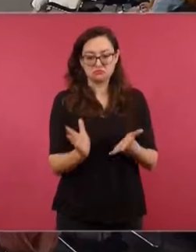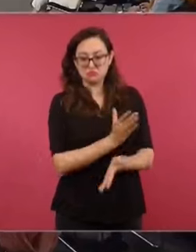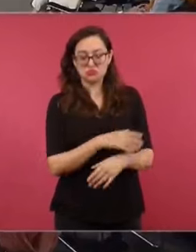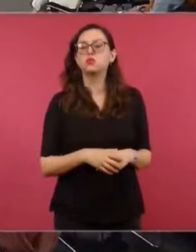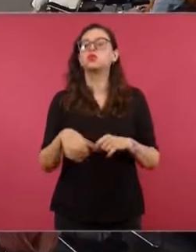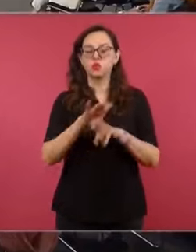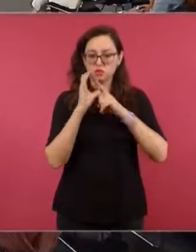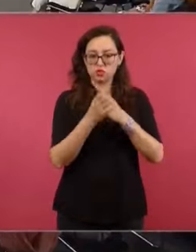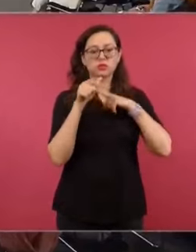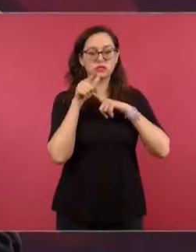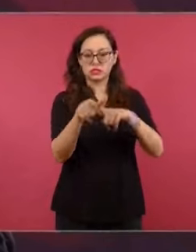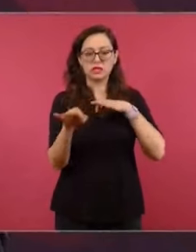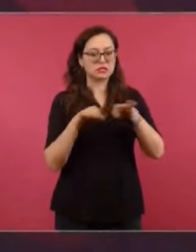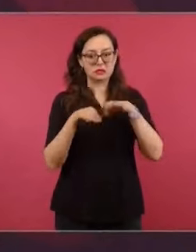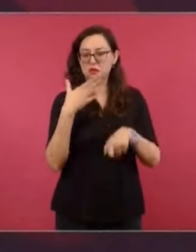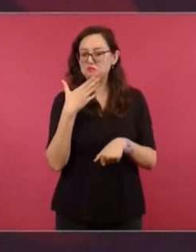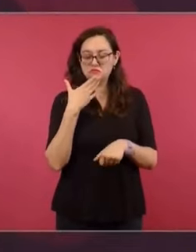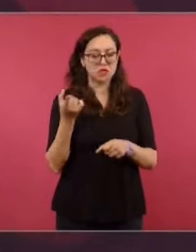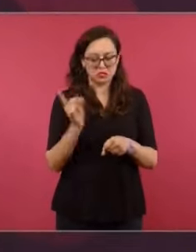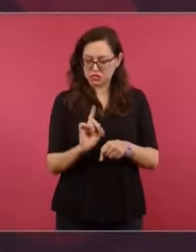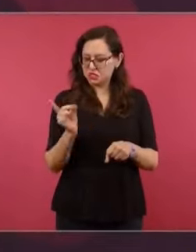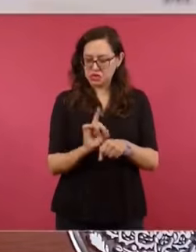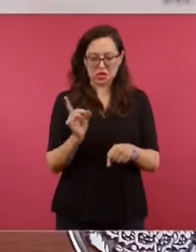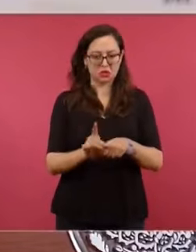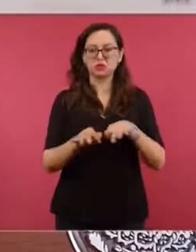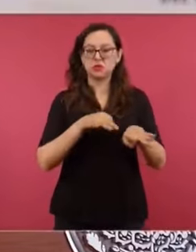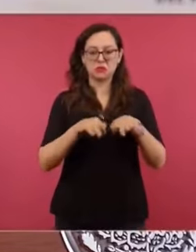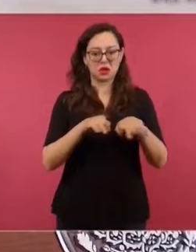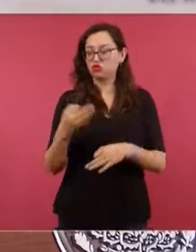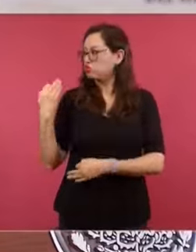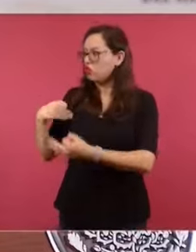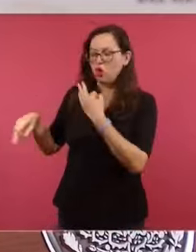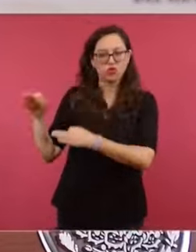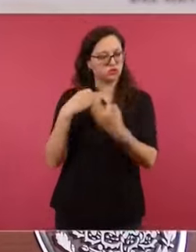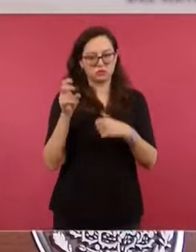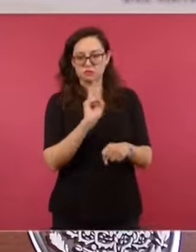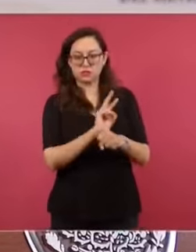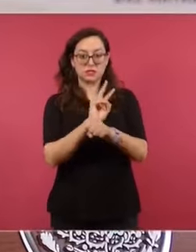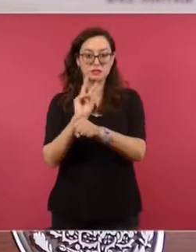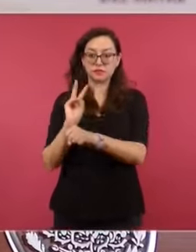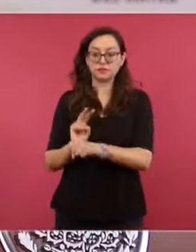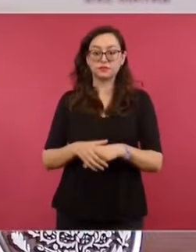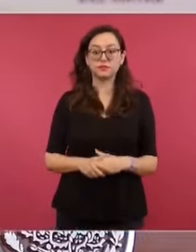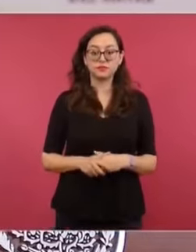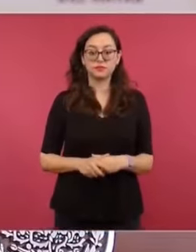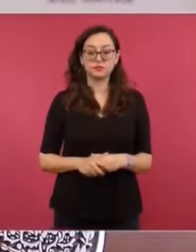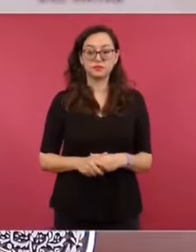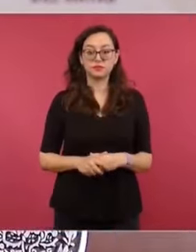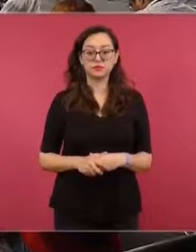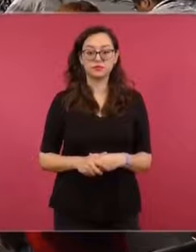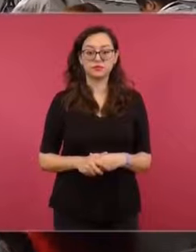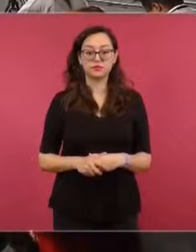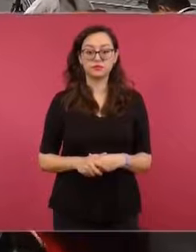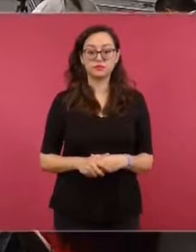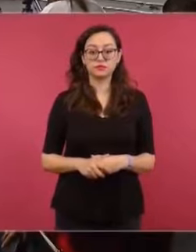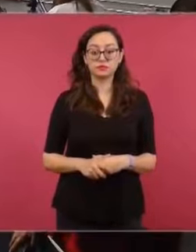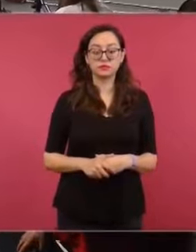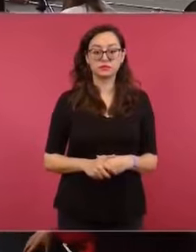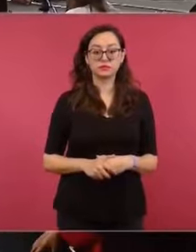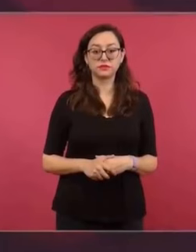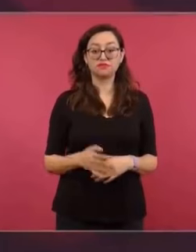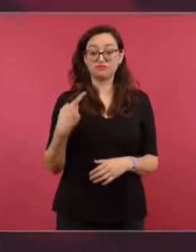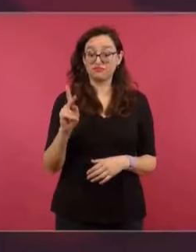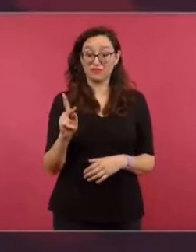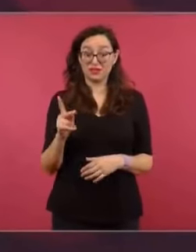la Sí sigue y están trabajando muy bien todos los días Sí todos los días y estamos todos trabajando nada más que este pues tenemos que